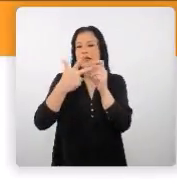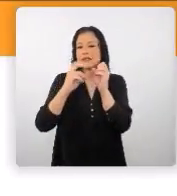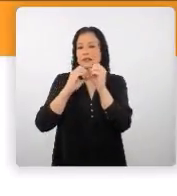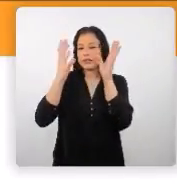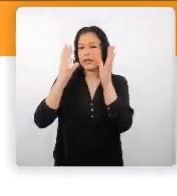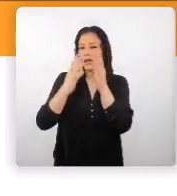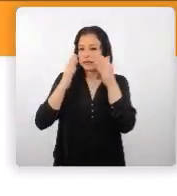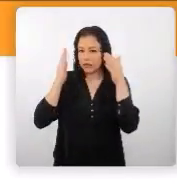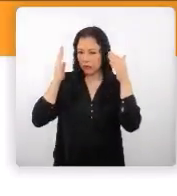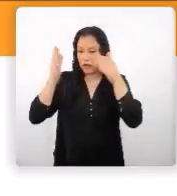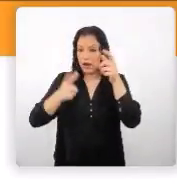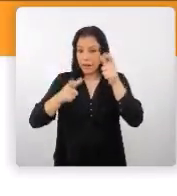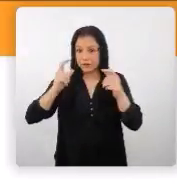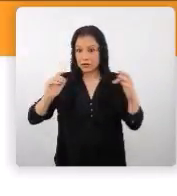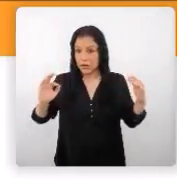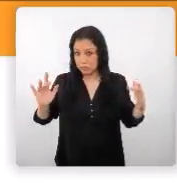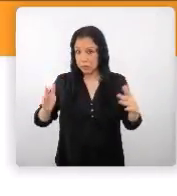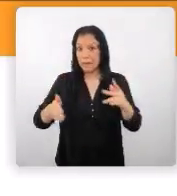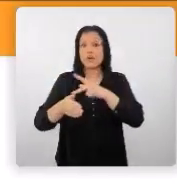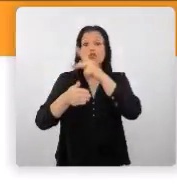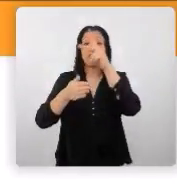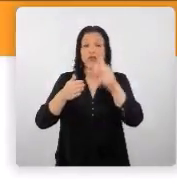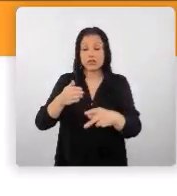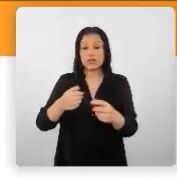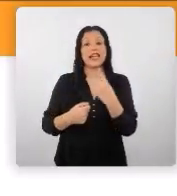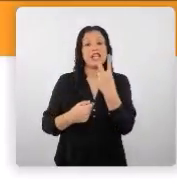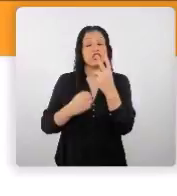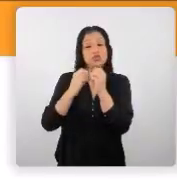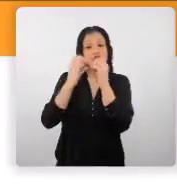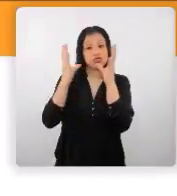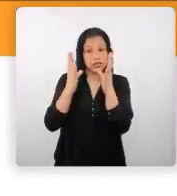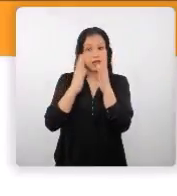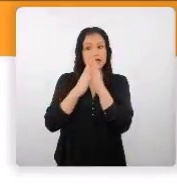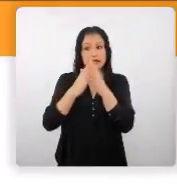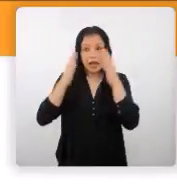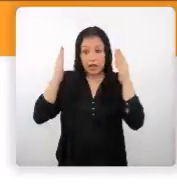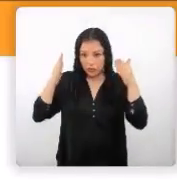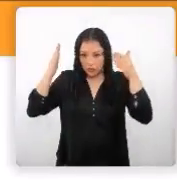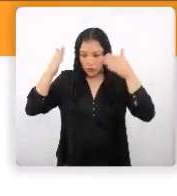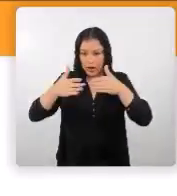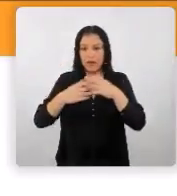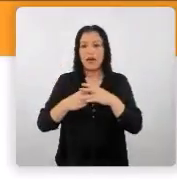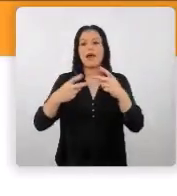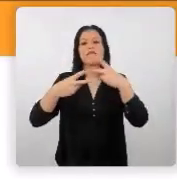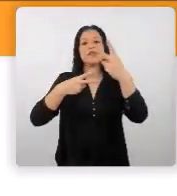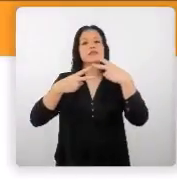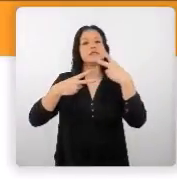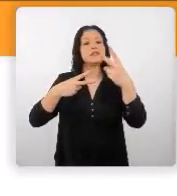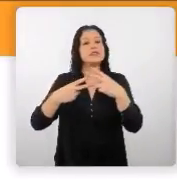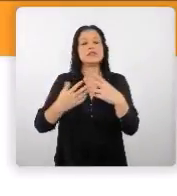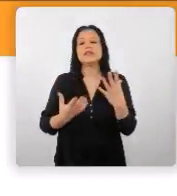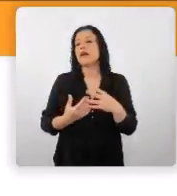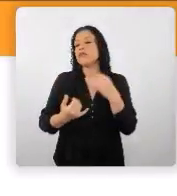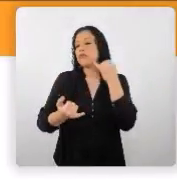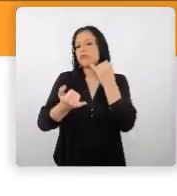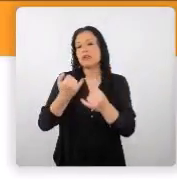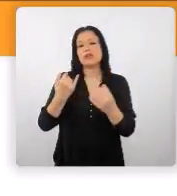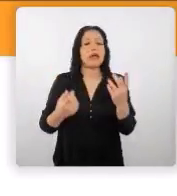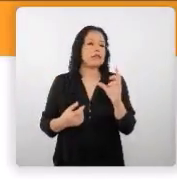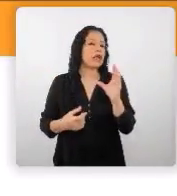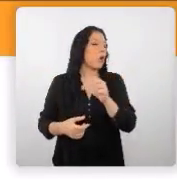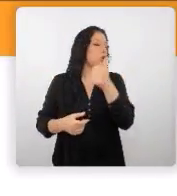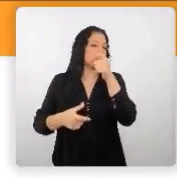destinados al público profesional y 2 días que están destinados a la visita del público final alemán,